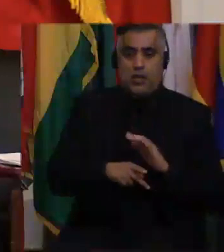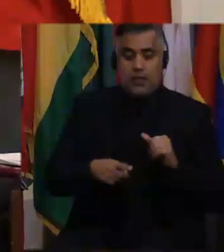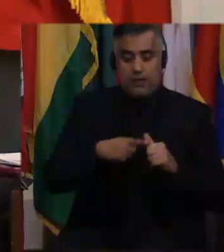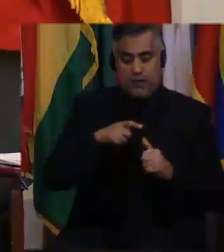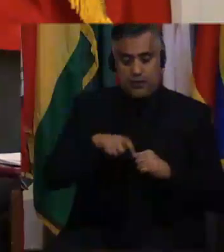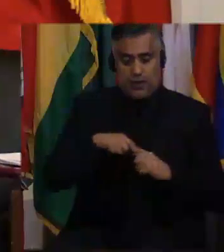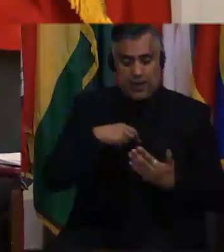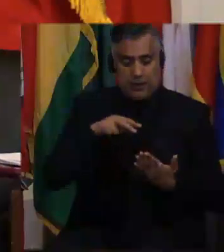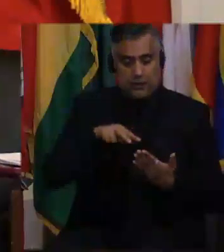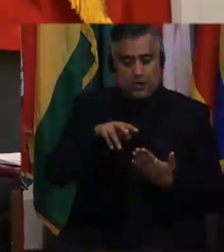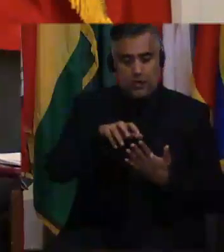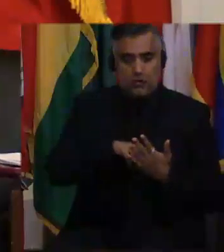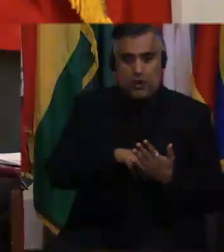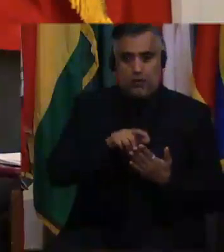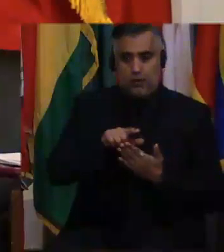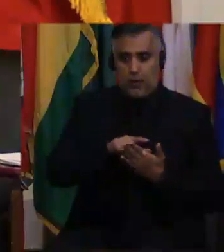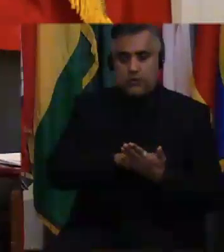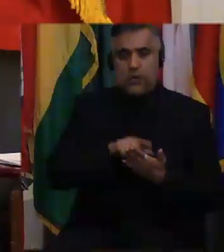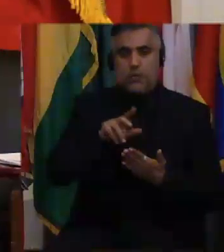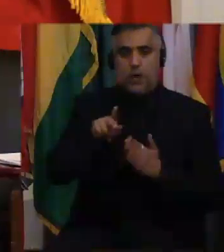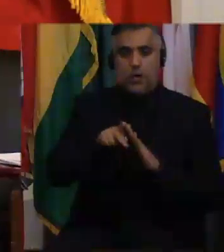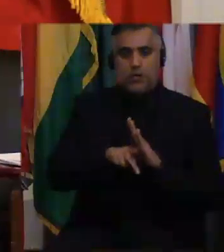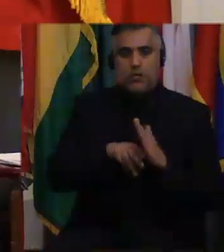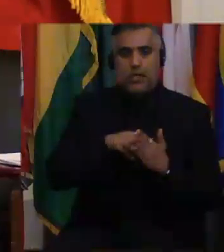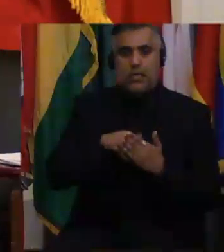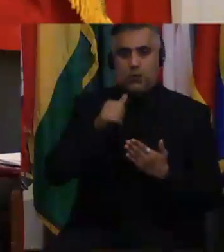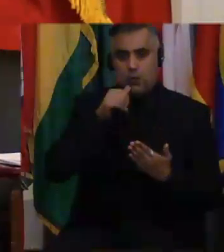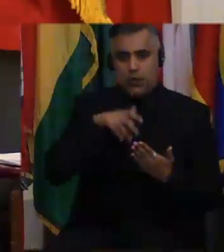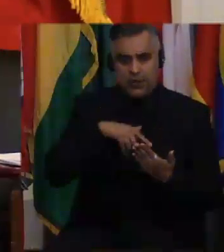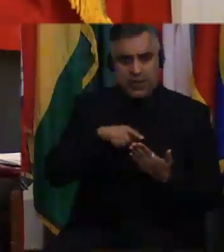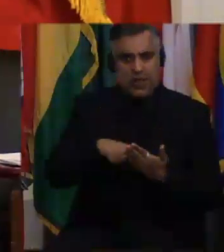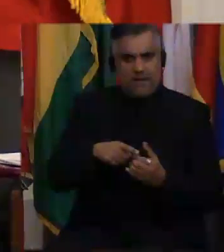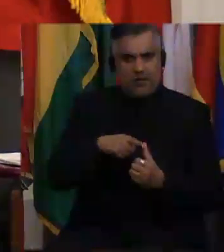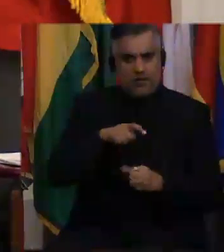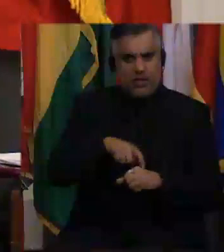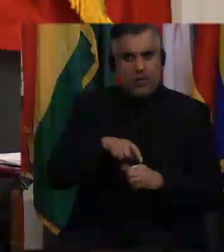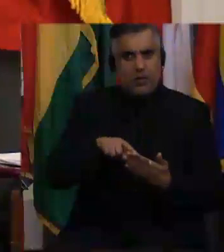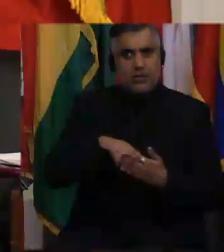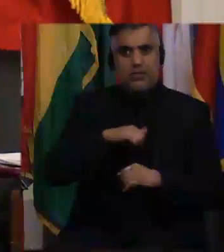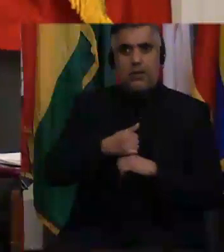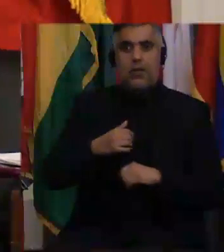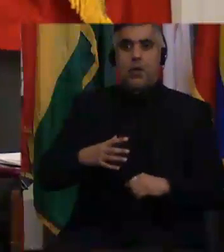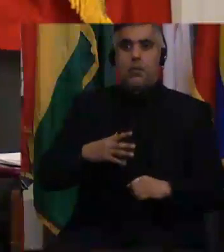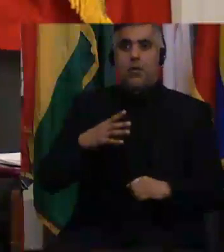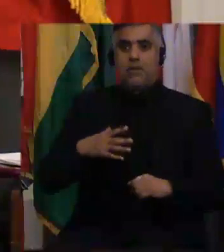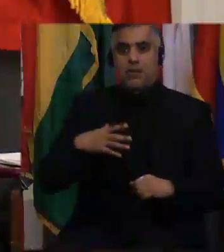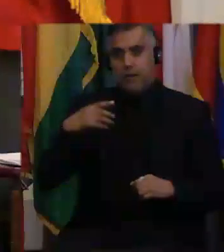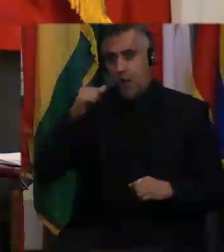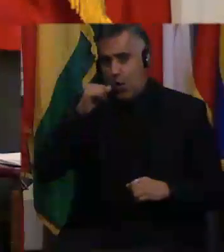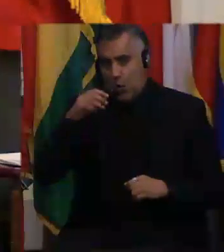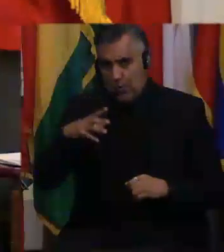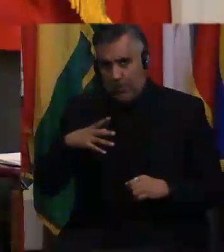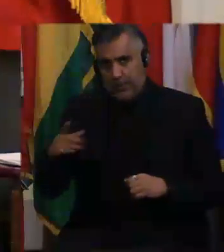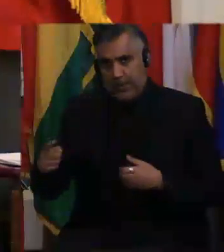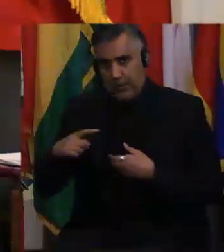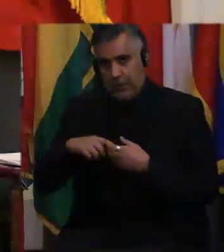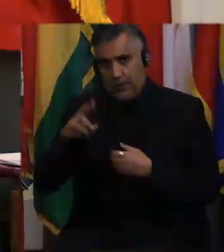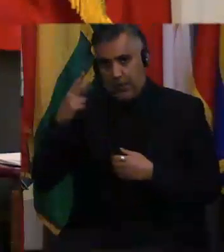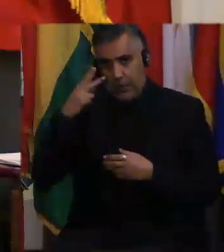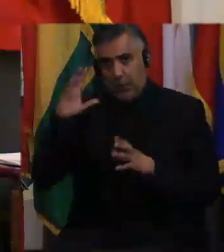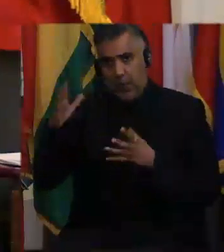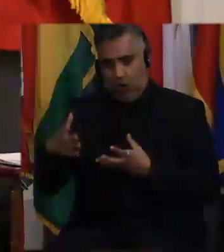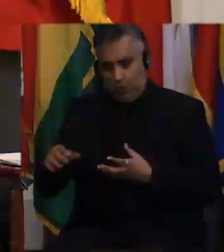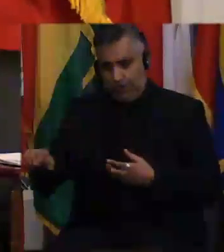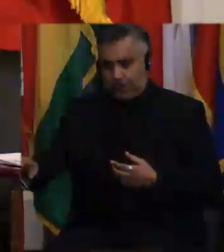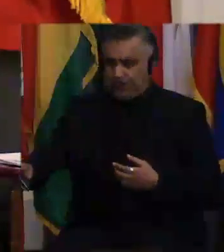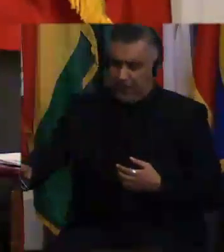las mujeres era como establecer privilegios para las mujeres que participan en partidos políticos. Y eso no me parece adecuado,